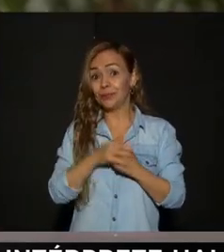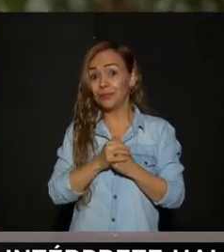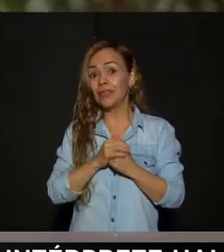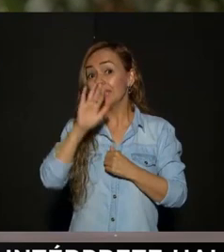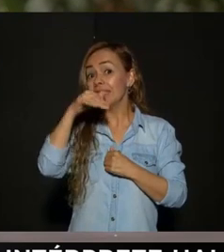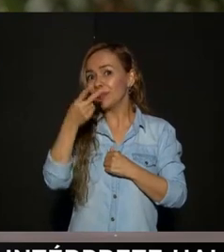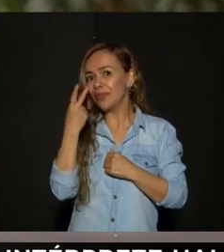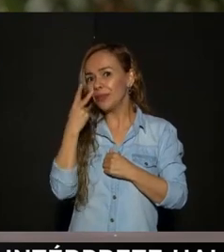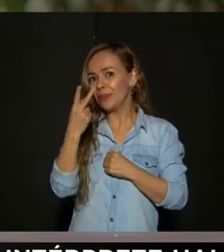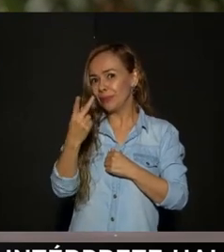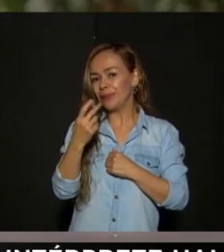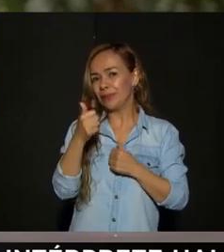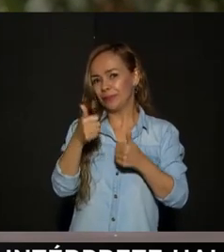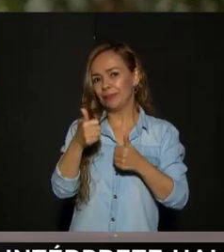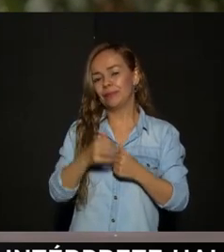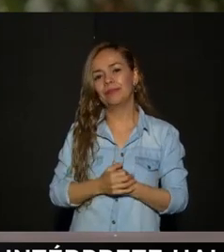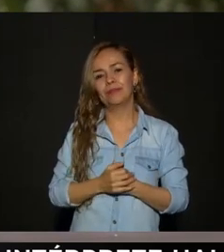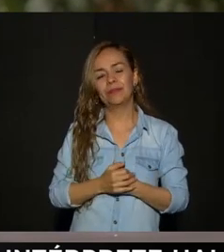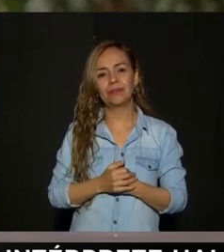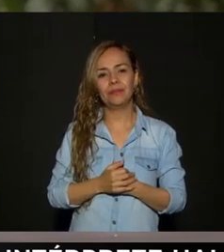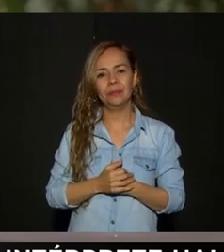otra cápsula con más actividades caseras.